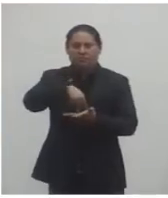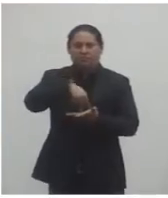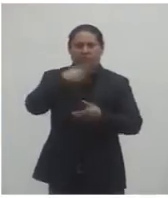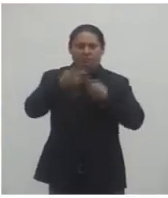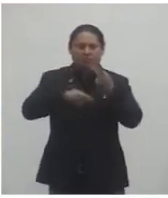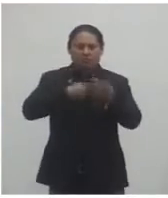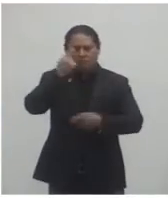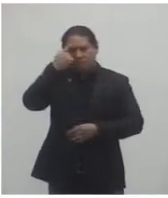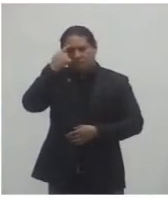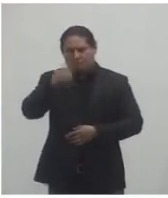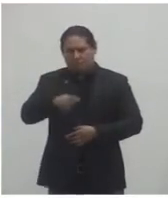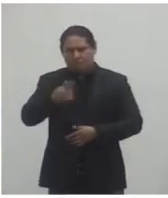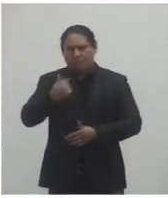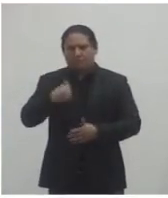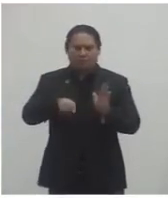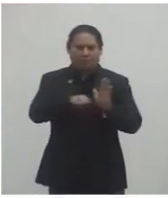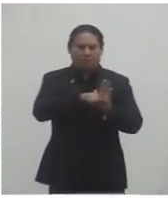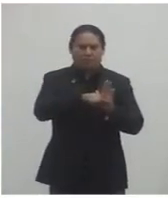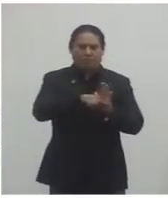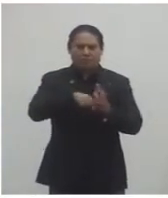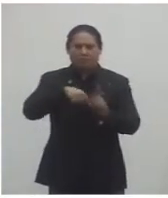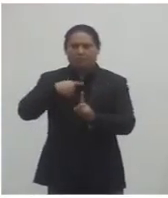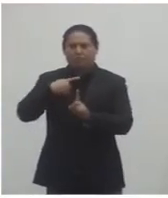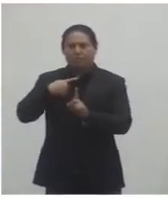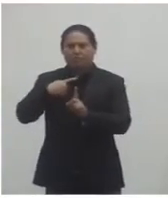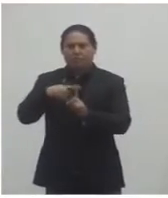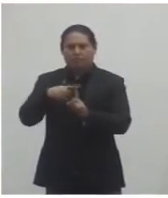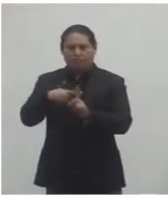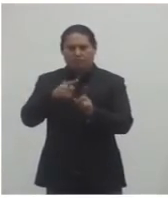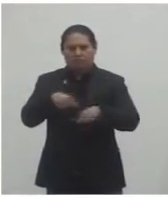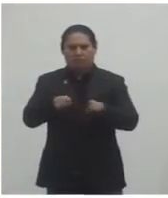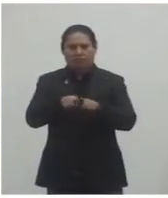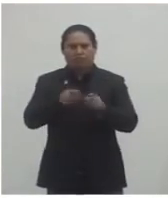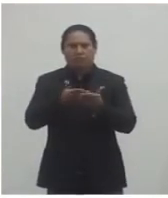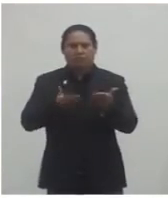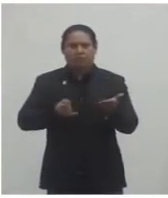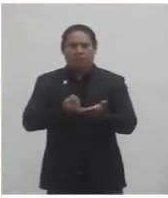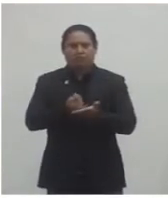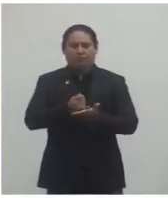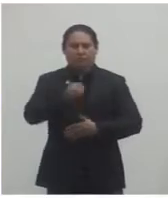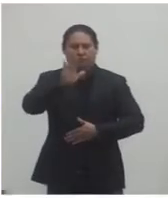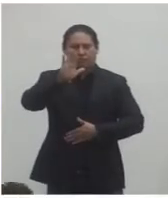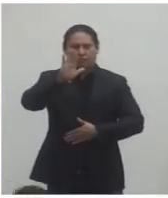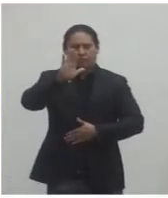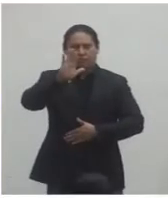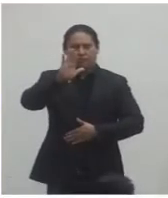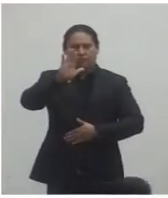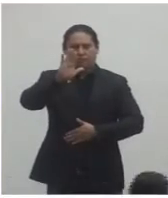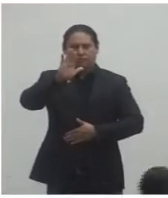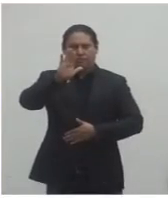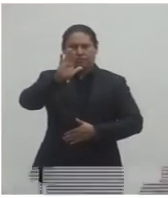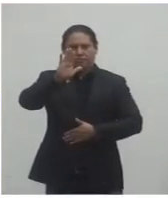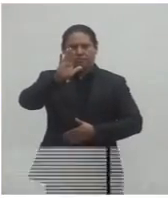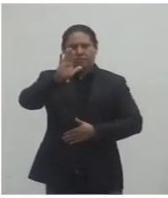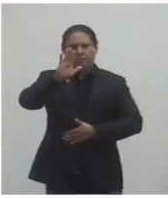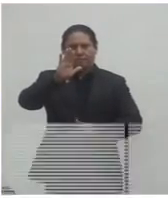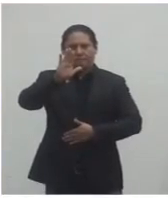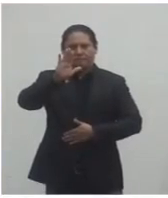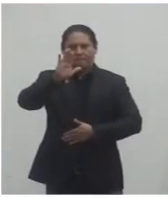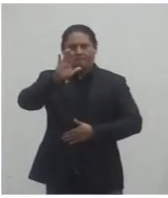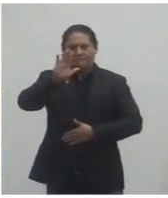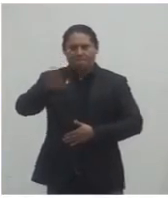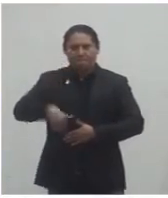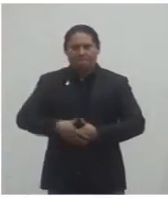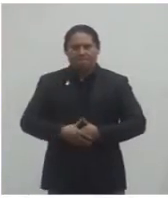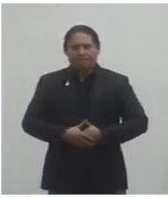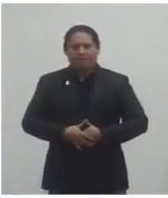desea hacer uso de la palabra para argumentar en contra o a favor del mismo, sírvanse manifestarlo en este momento levantando la